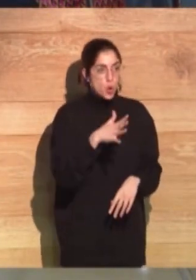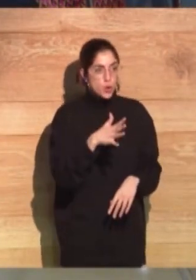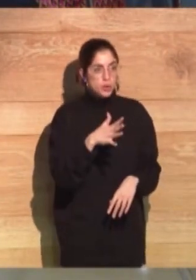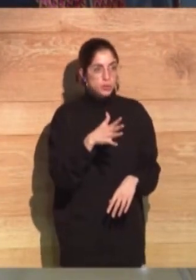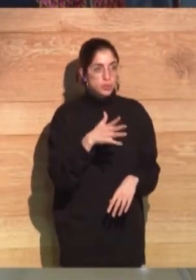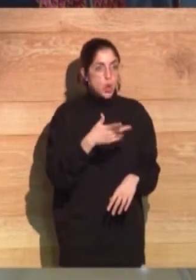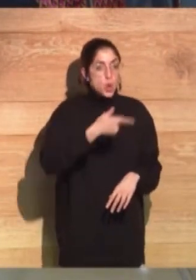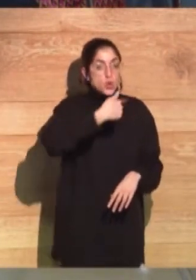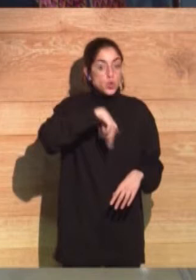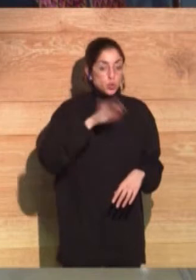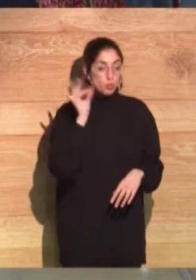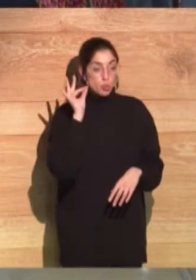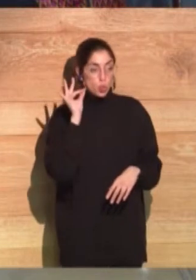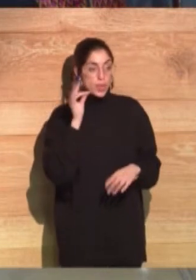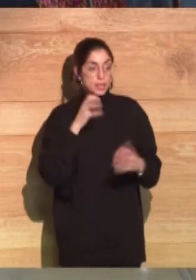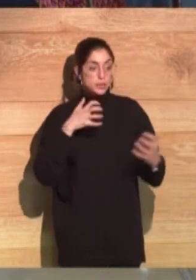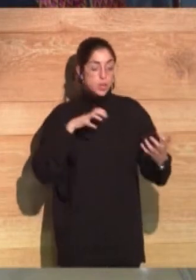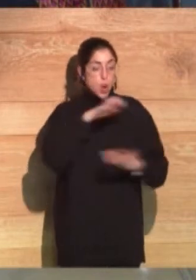no queremos estos conflictos.